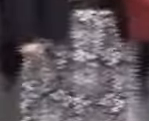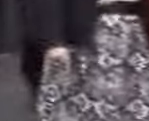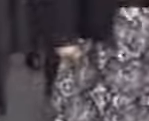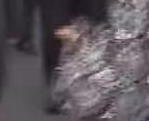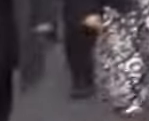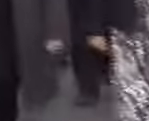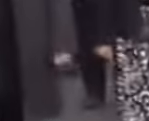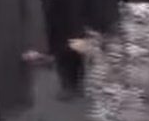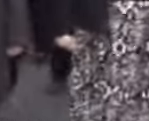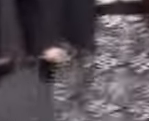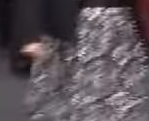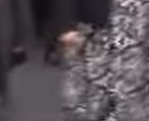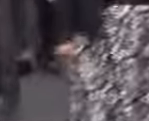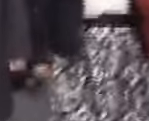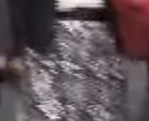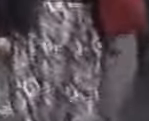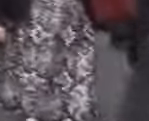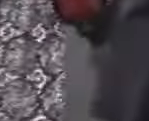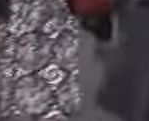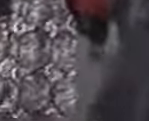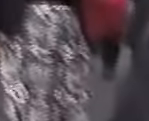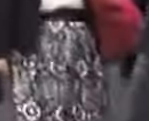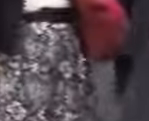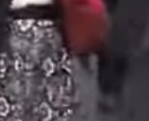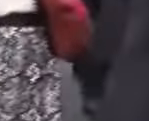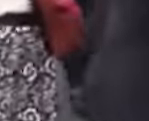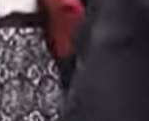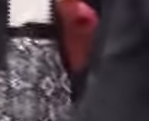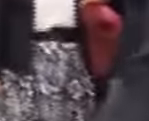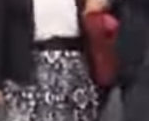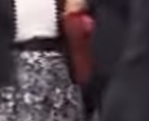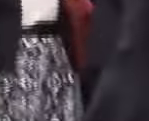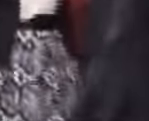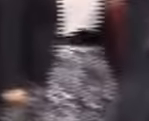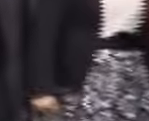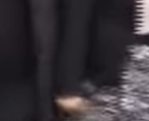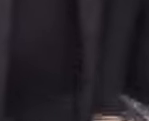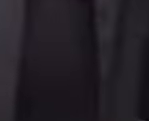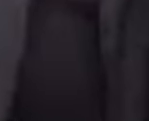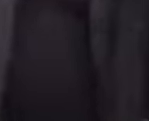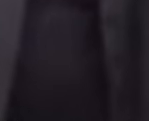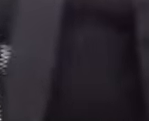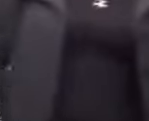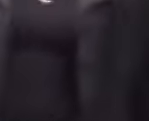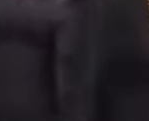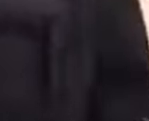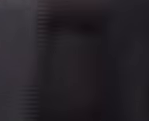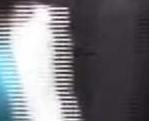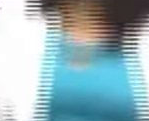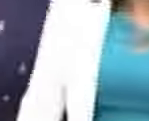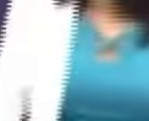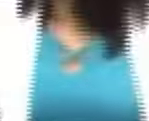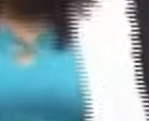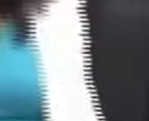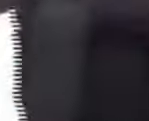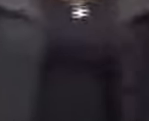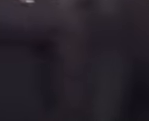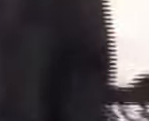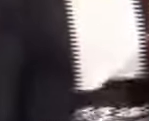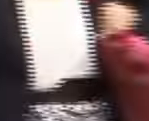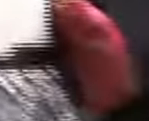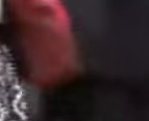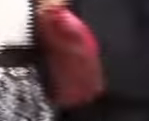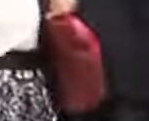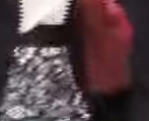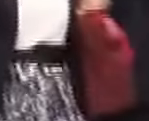Vázquez. Ya entonces ellos cada vez más cerca al Congreso de la República. No han brindado declaraciones, solo han levantado la